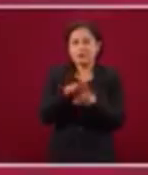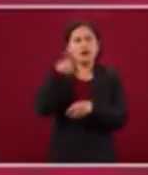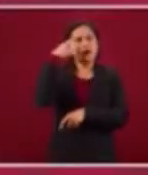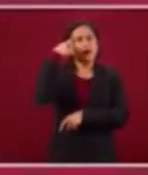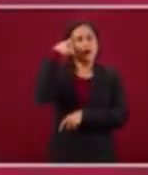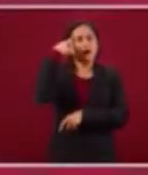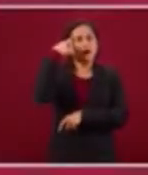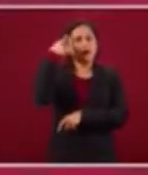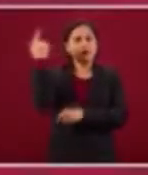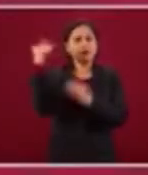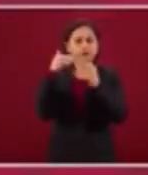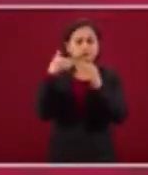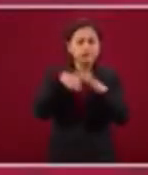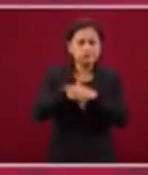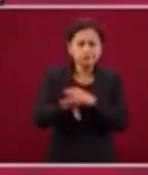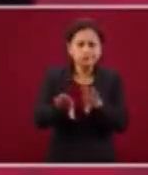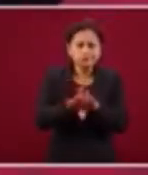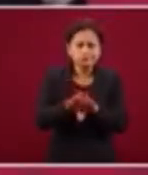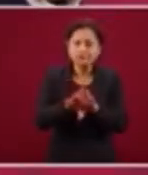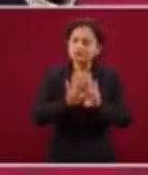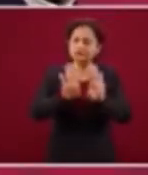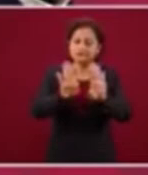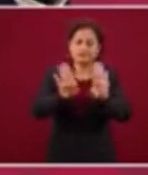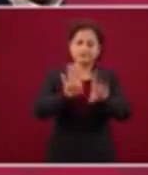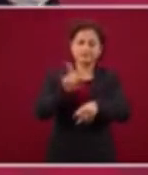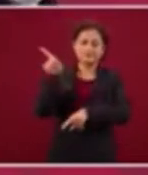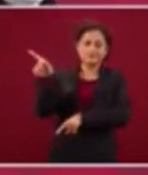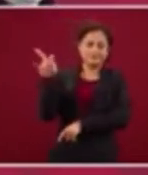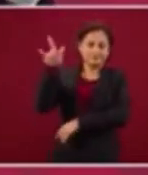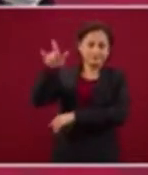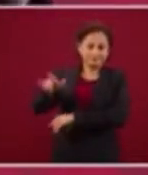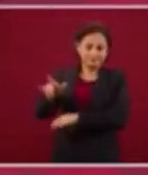la Fuerza Aérea se lo administra,